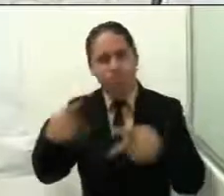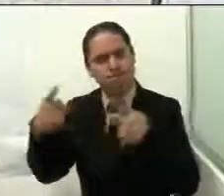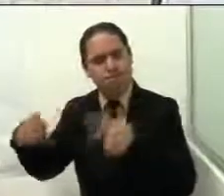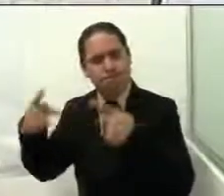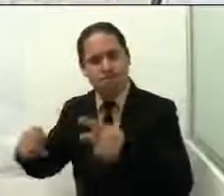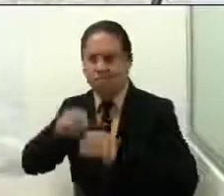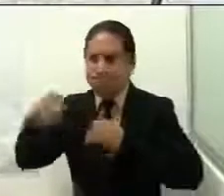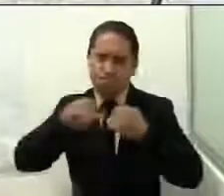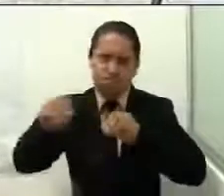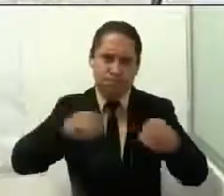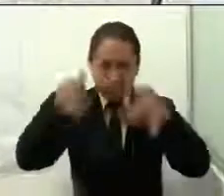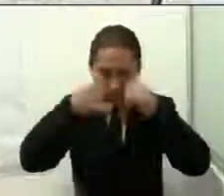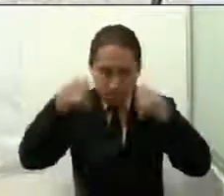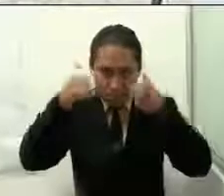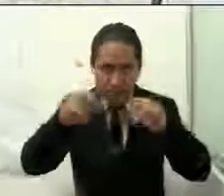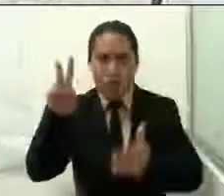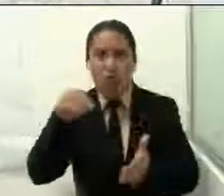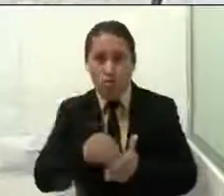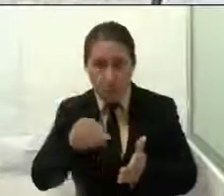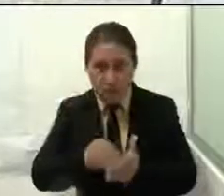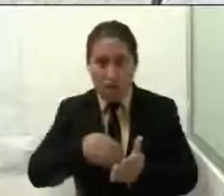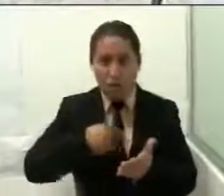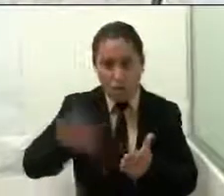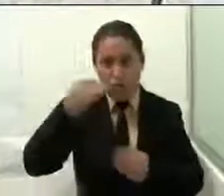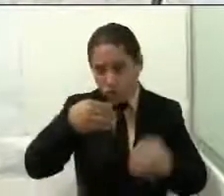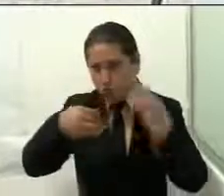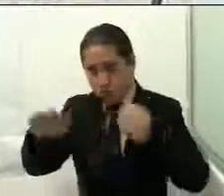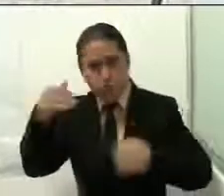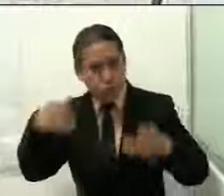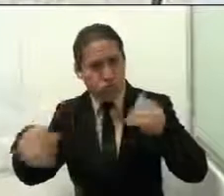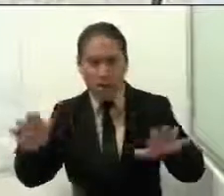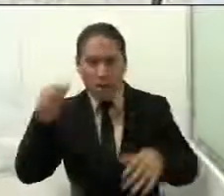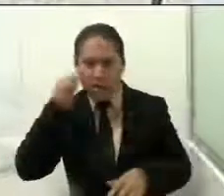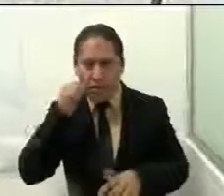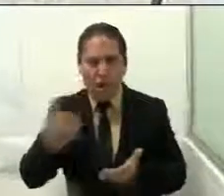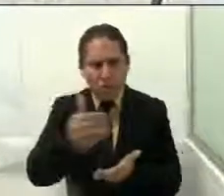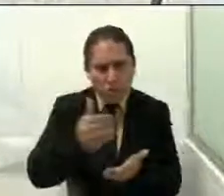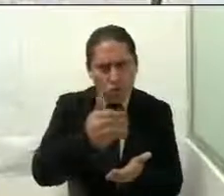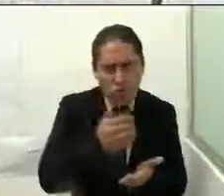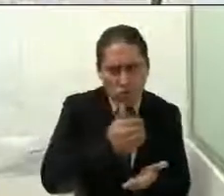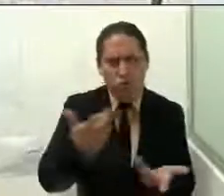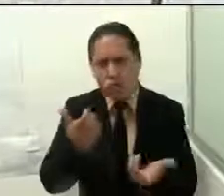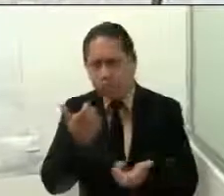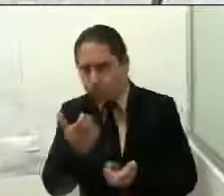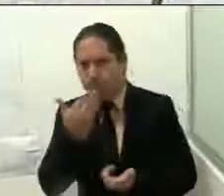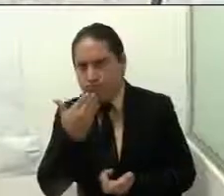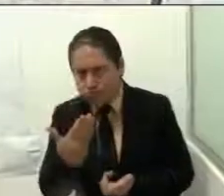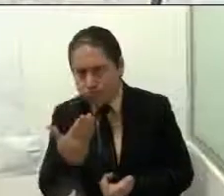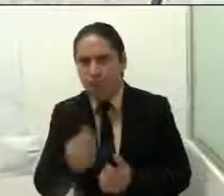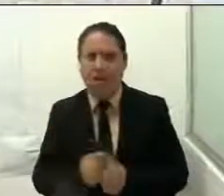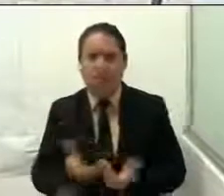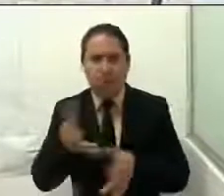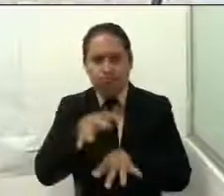2000 cabezas mensuales contribuyendo la sustentabilidad de la ganadería e integra al